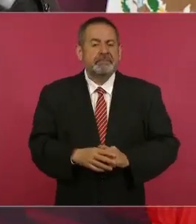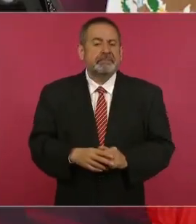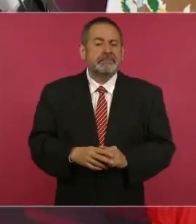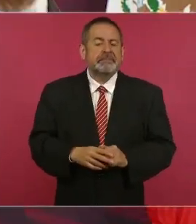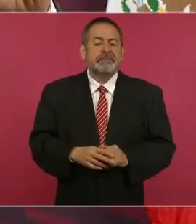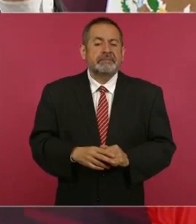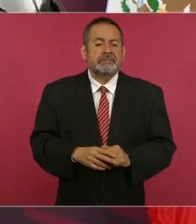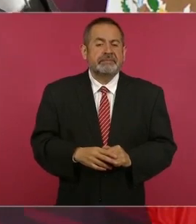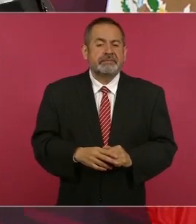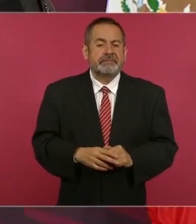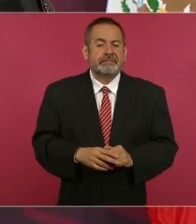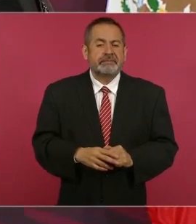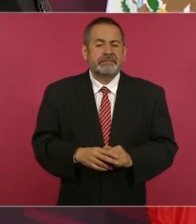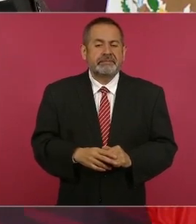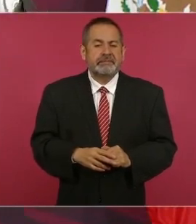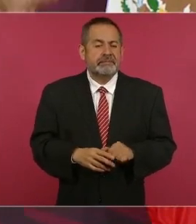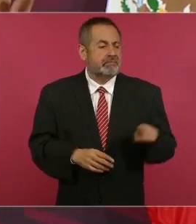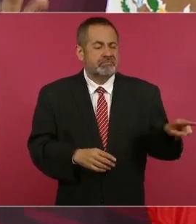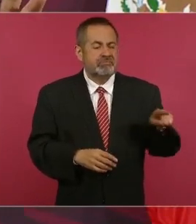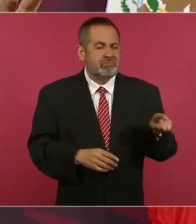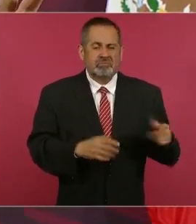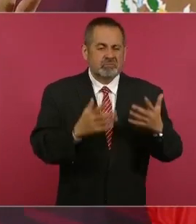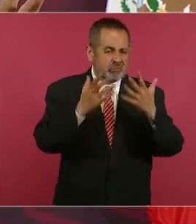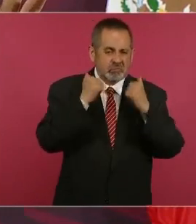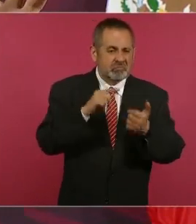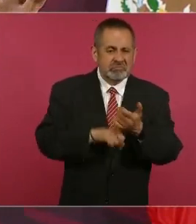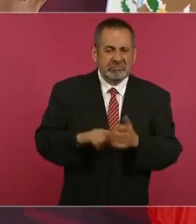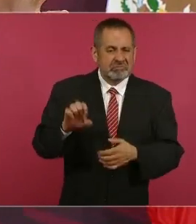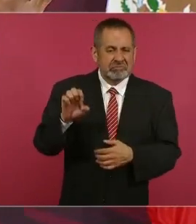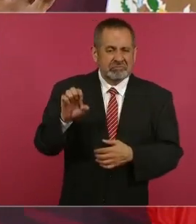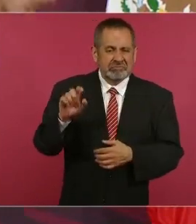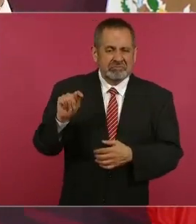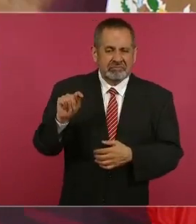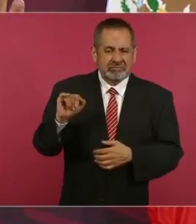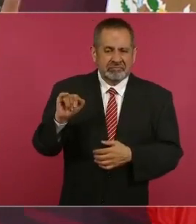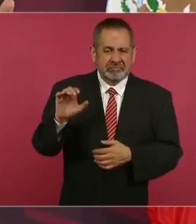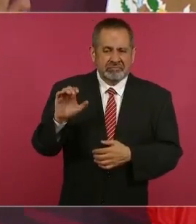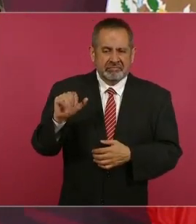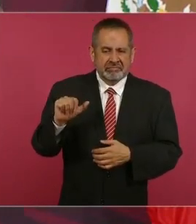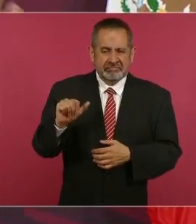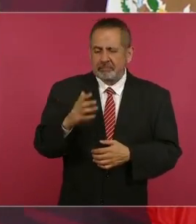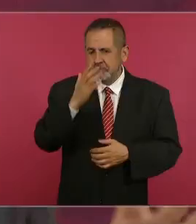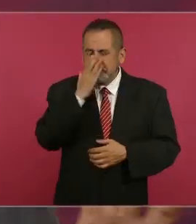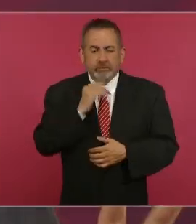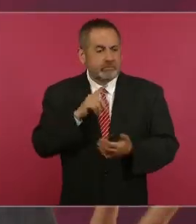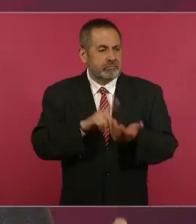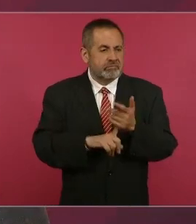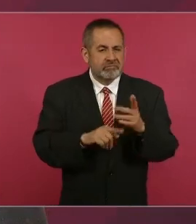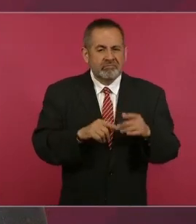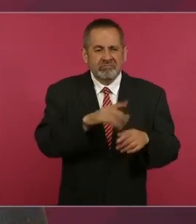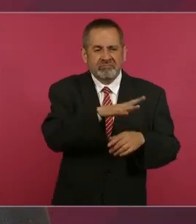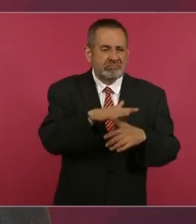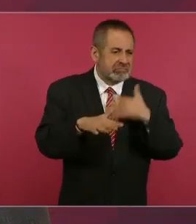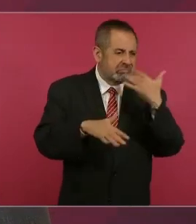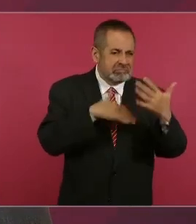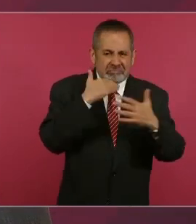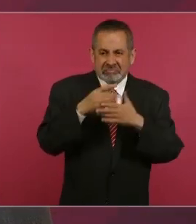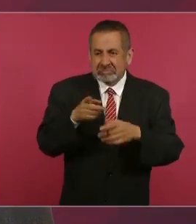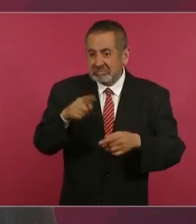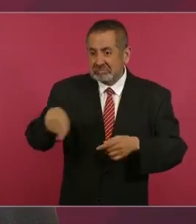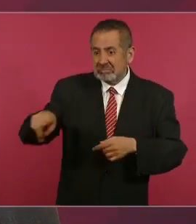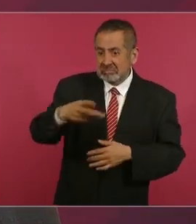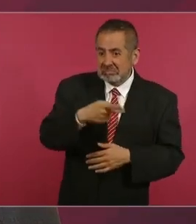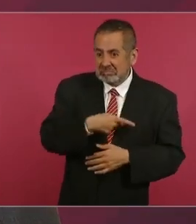que no tienen ética y trafican con la